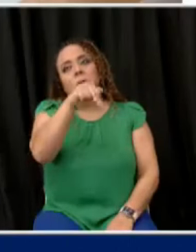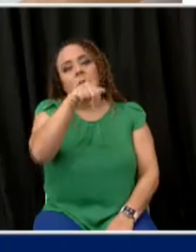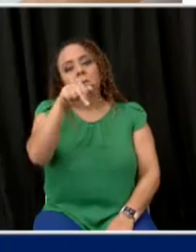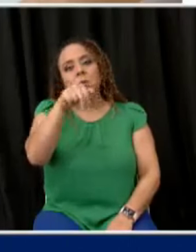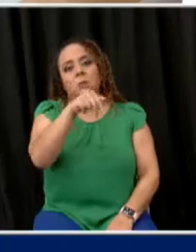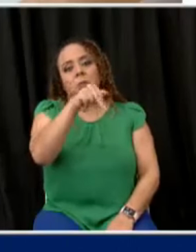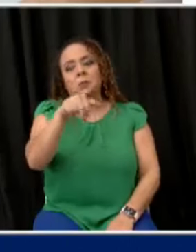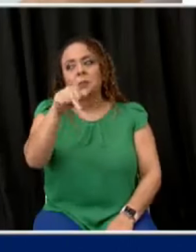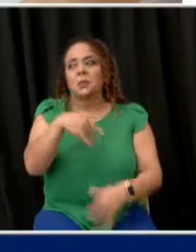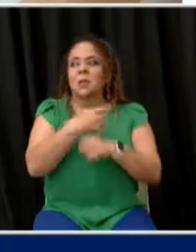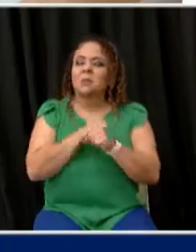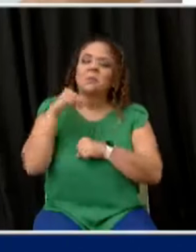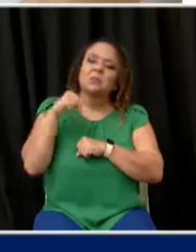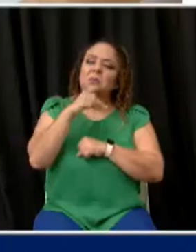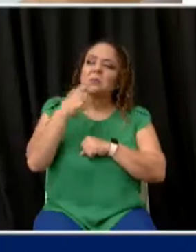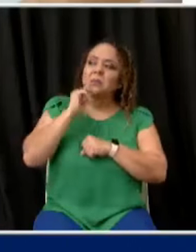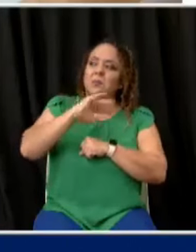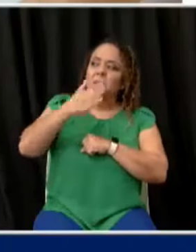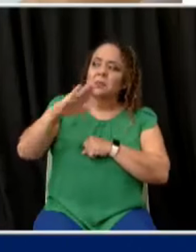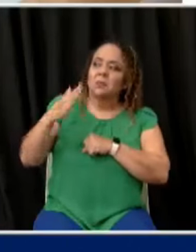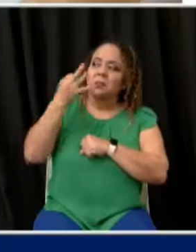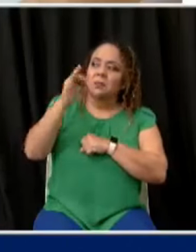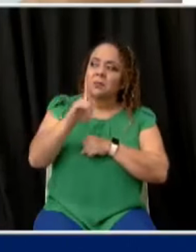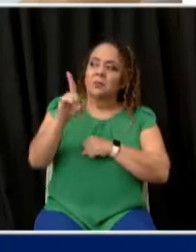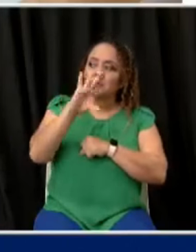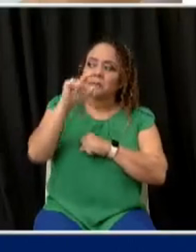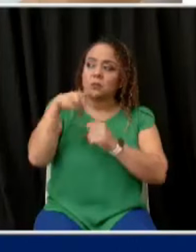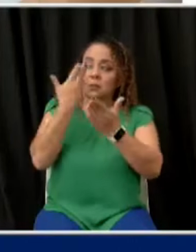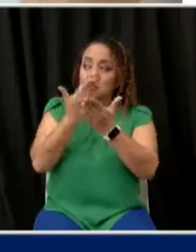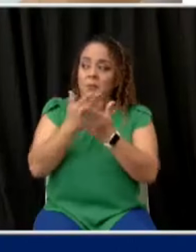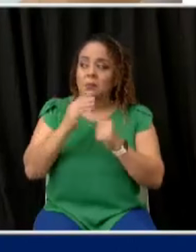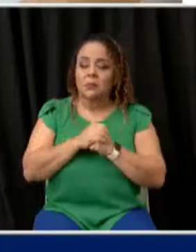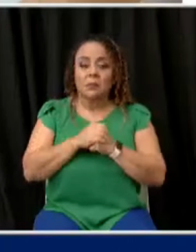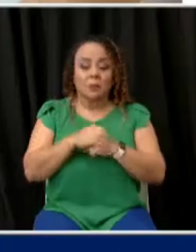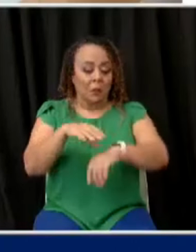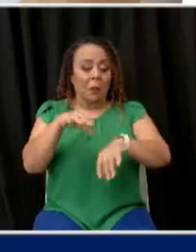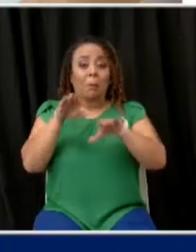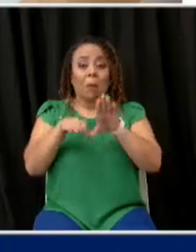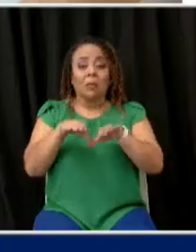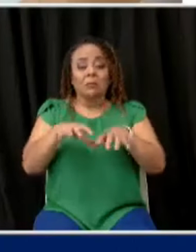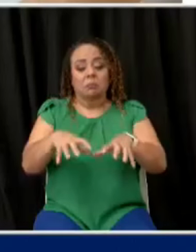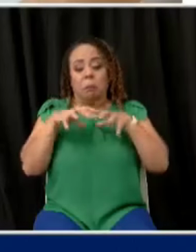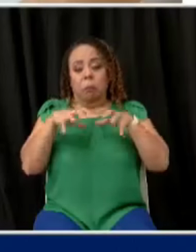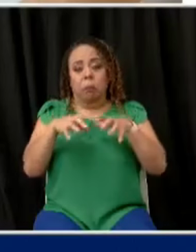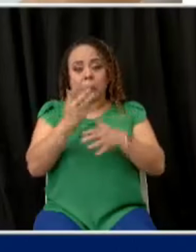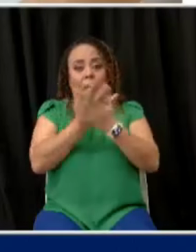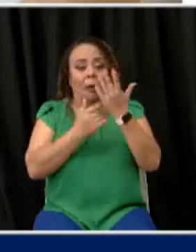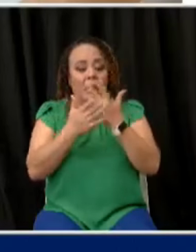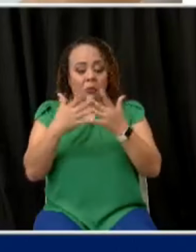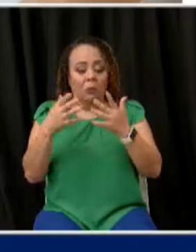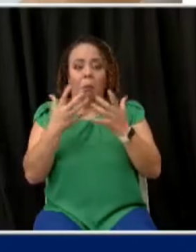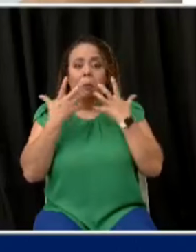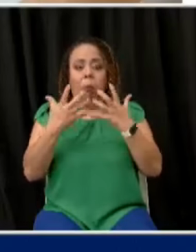hacer un ratito de caminata por la montaña el domingo, y cuando usted viene están con las patas hinchadas, las manos se le hinchan, ya los anillos no le